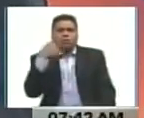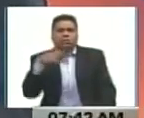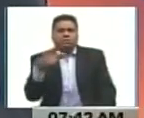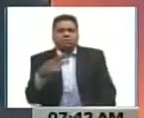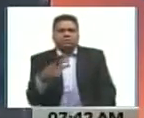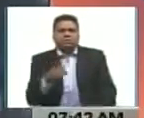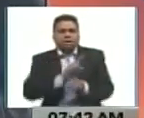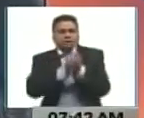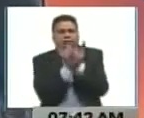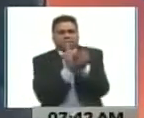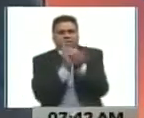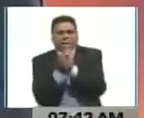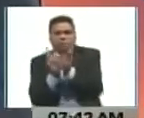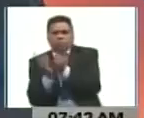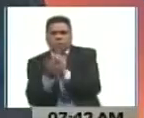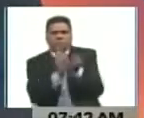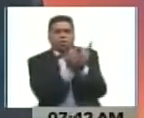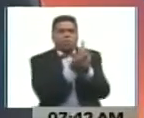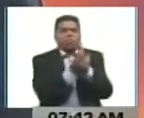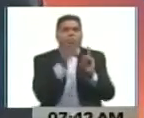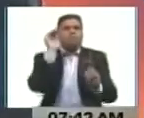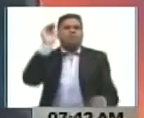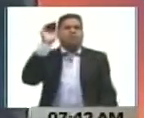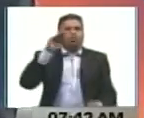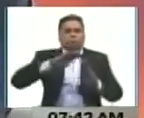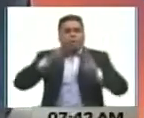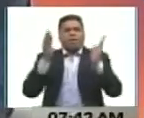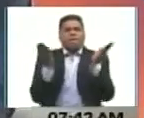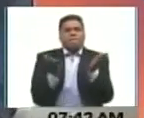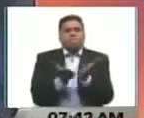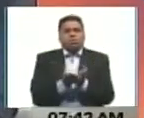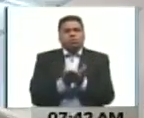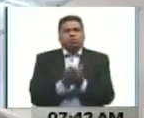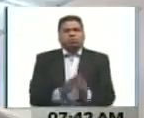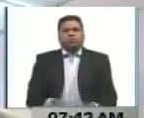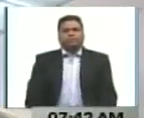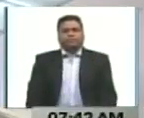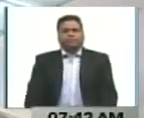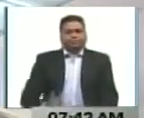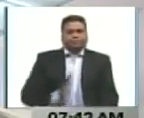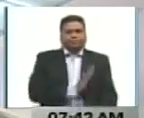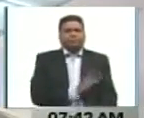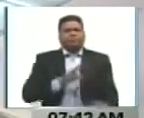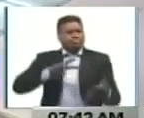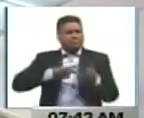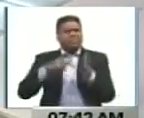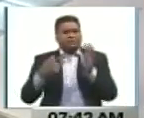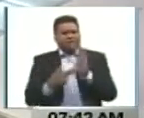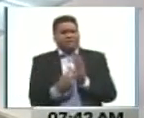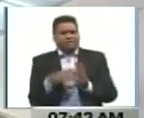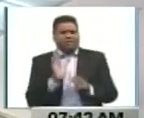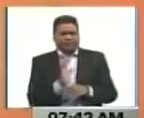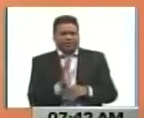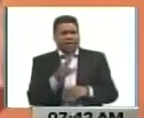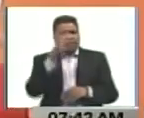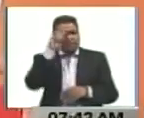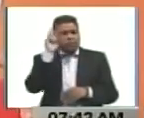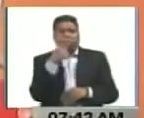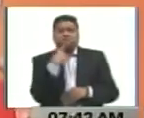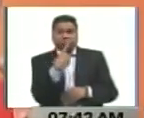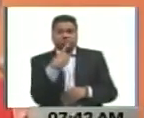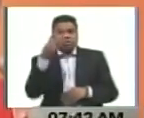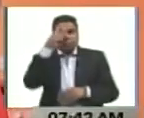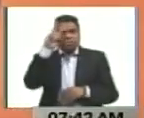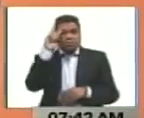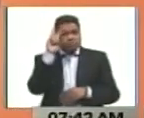poder que exista futuro para la humanidad y para el planeta. O sea, significaría esto, disculpa Barry, que el ataque que de la guerra